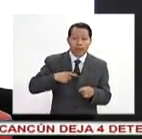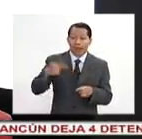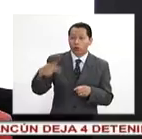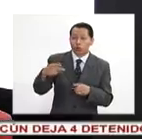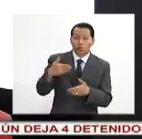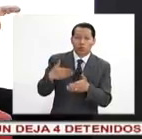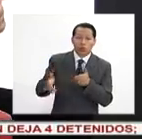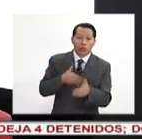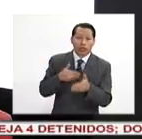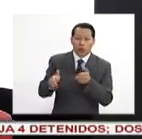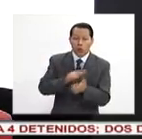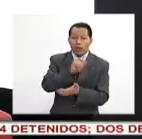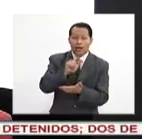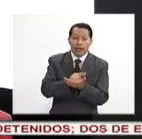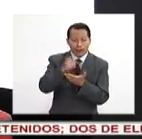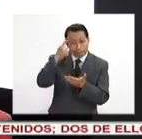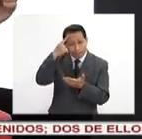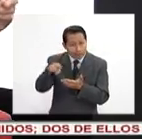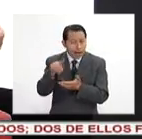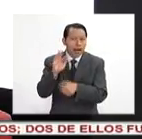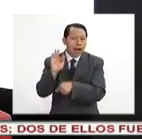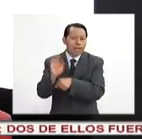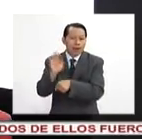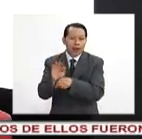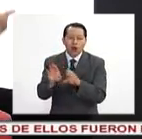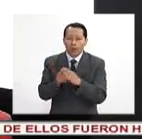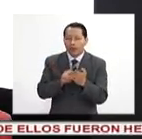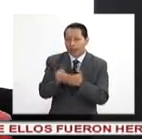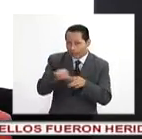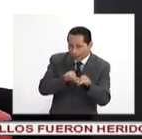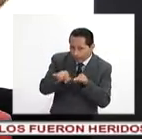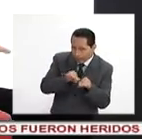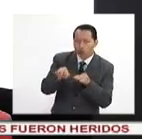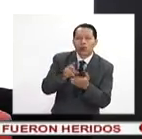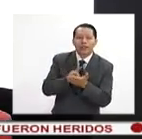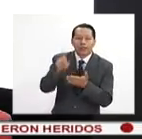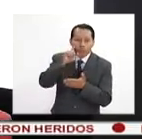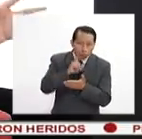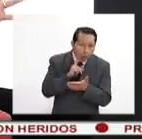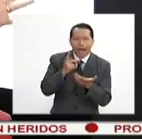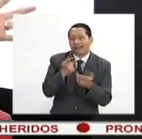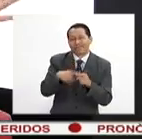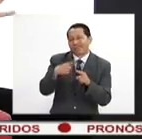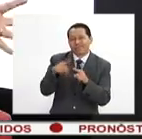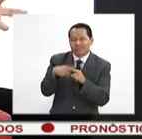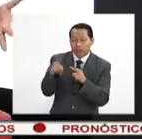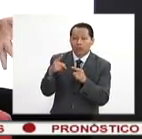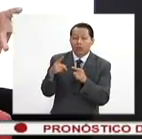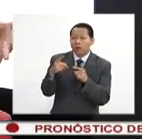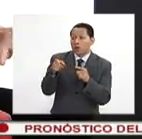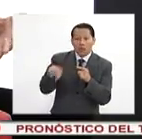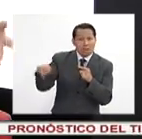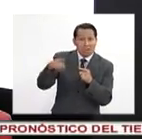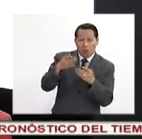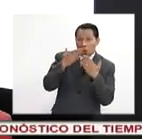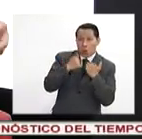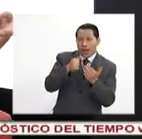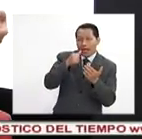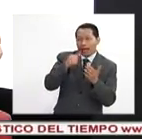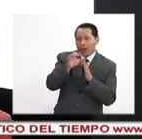modelo de leyes que amparen, por ejemplo, los derechos de los trabajadores, los derechos de las mujeres, ya que ellos no tienen una carta magna como